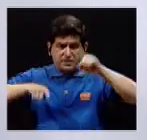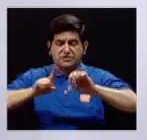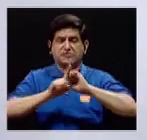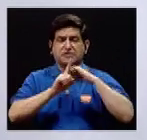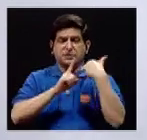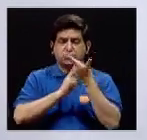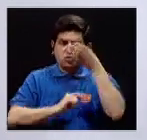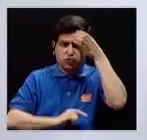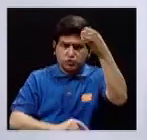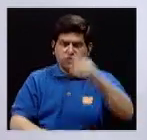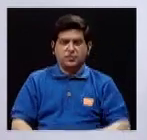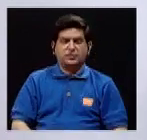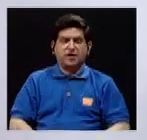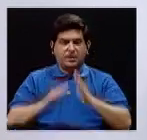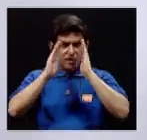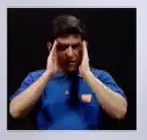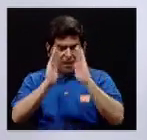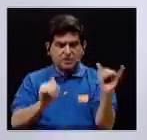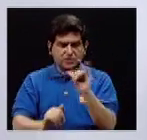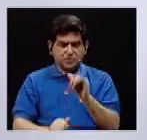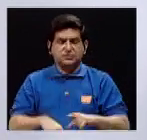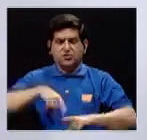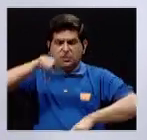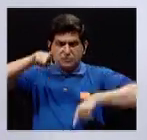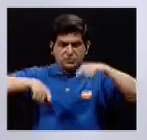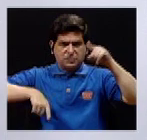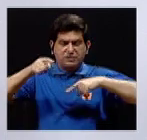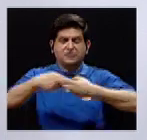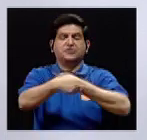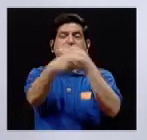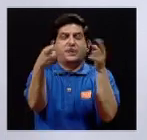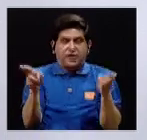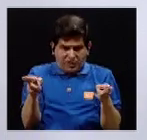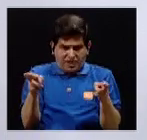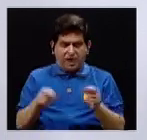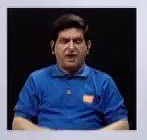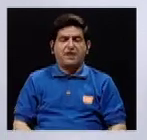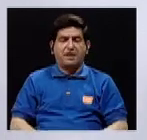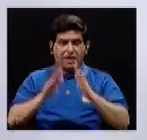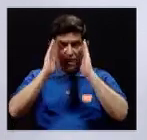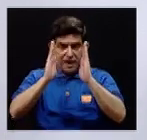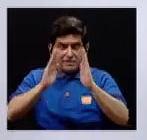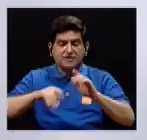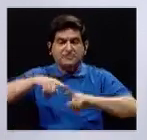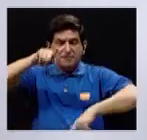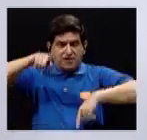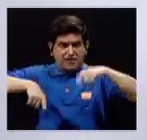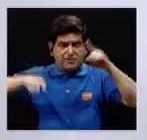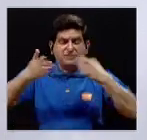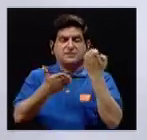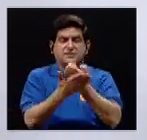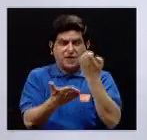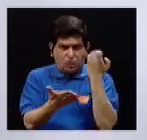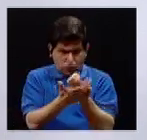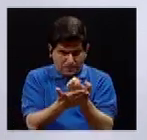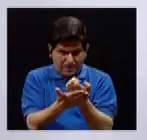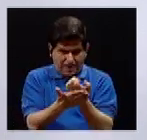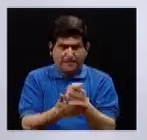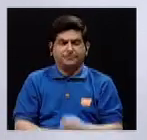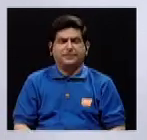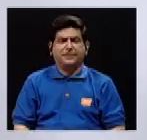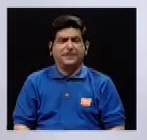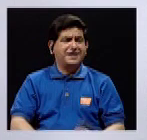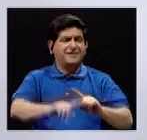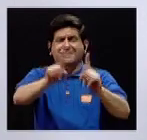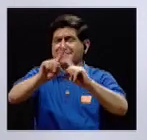diversidad sociocultural hay que atender la diversidad regional hay que atender la diversidad económica